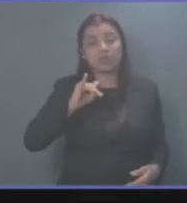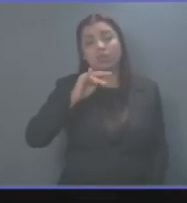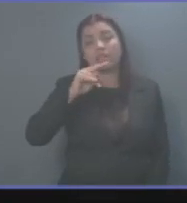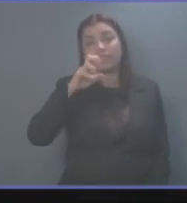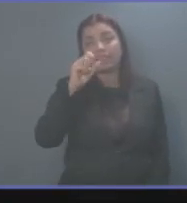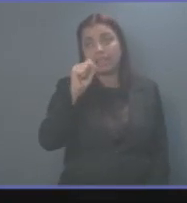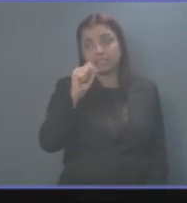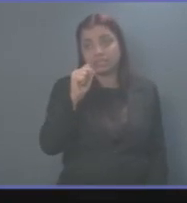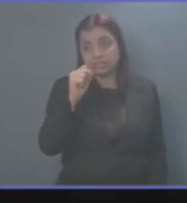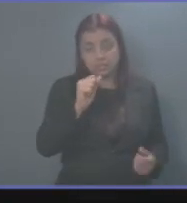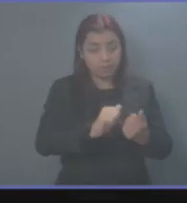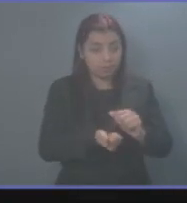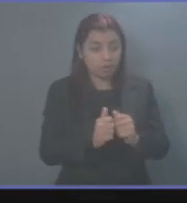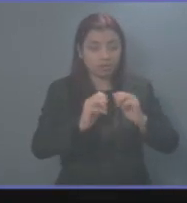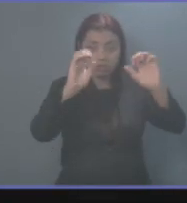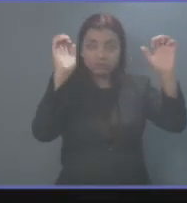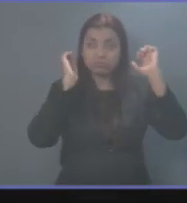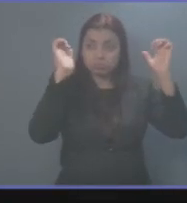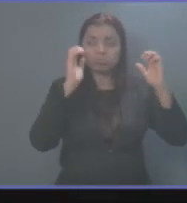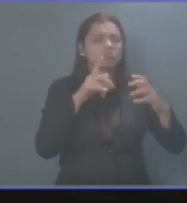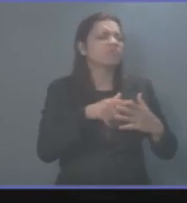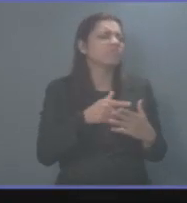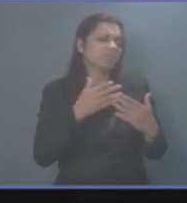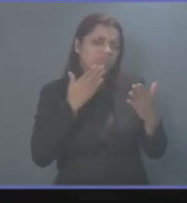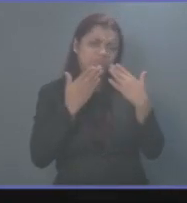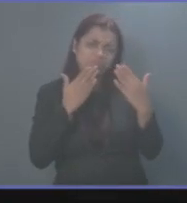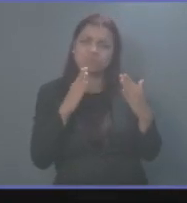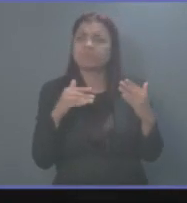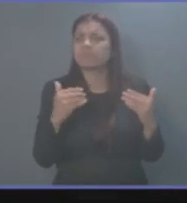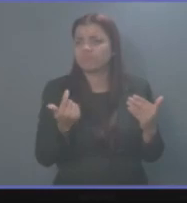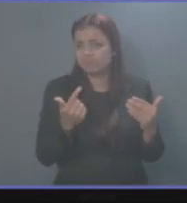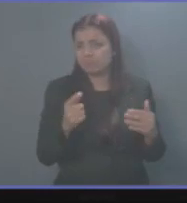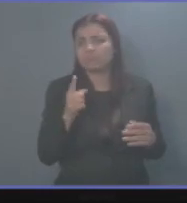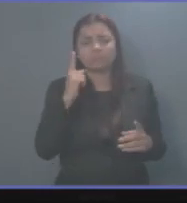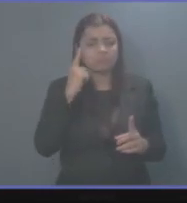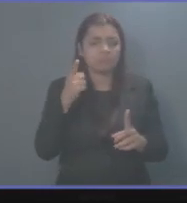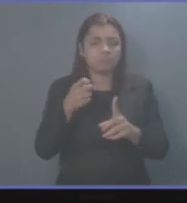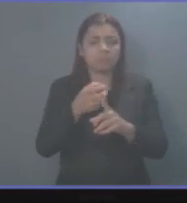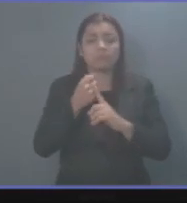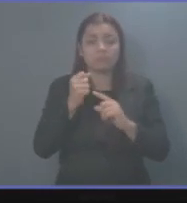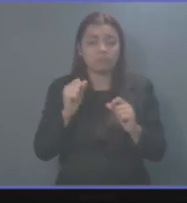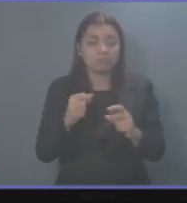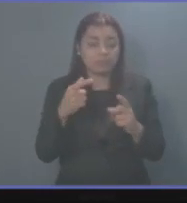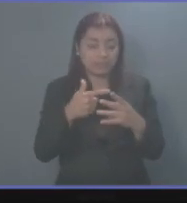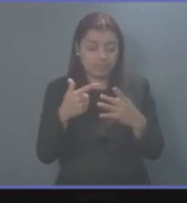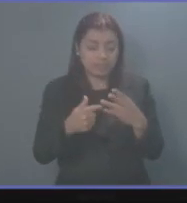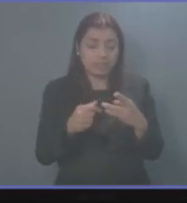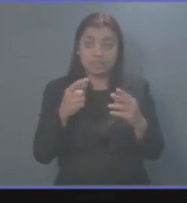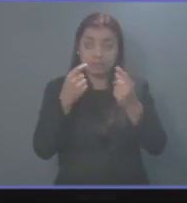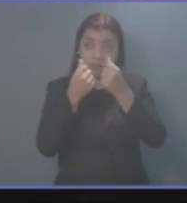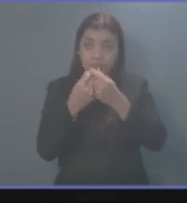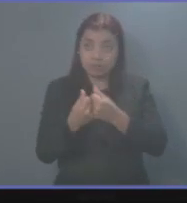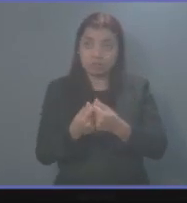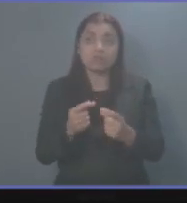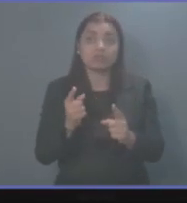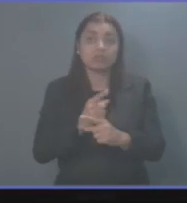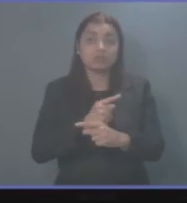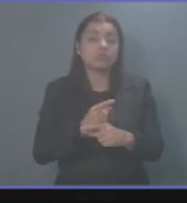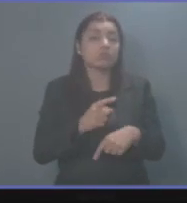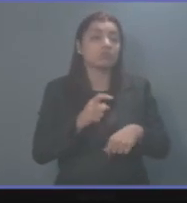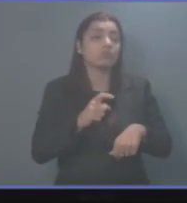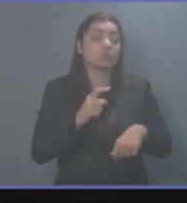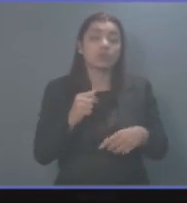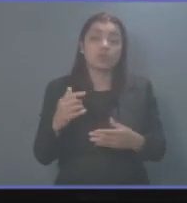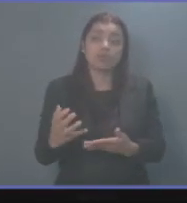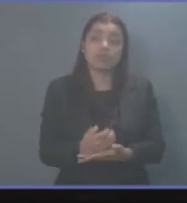INDES. Se explica en la iniciativa que tiene por objeto se modifique la ley de presupuesto vigente por un monto